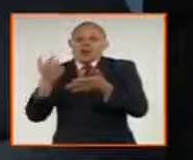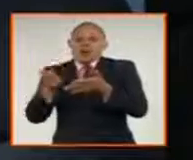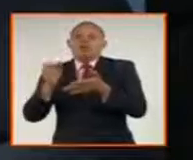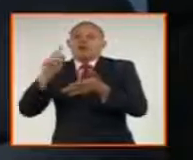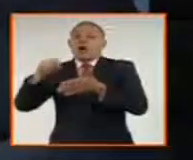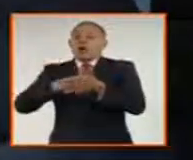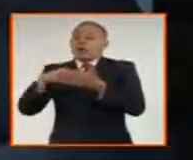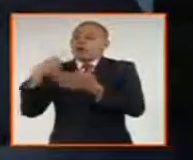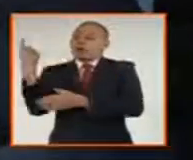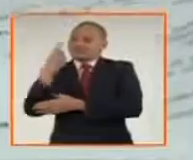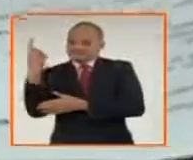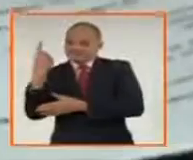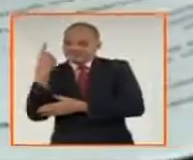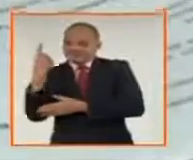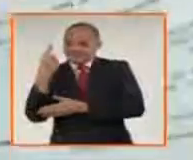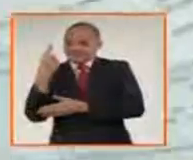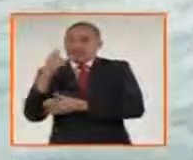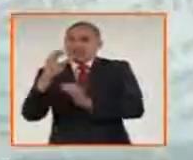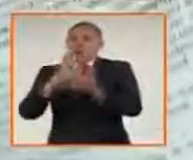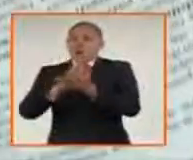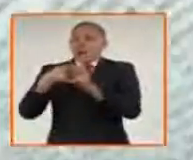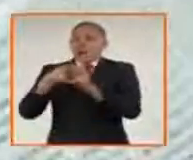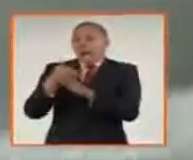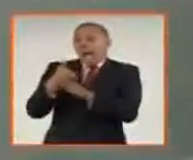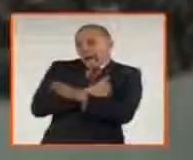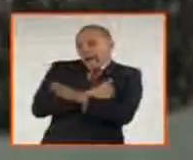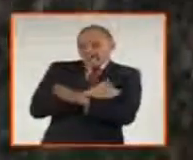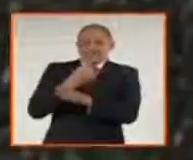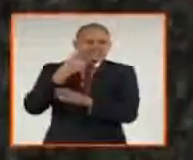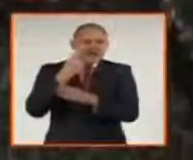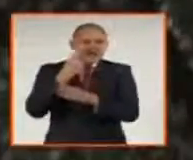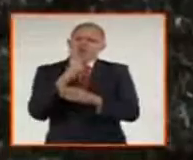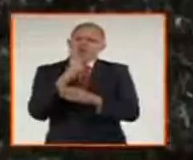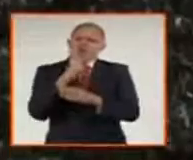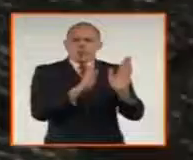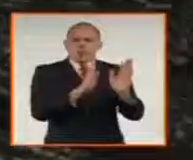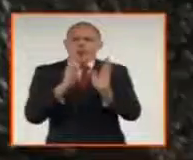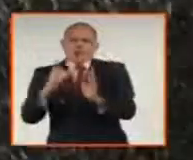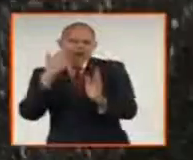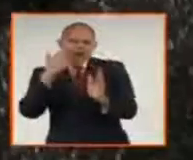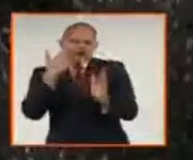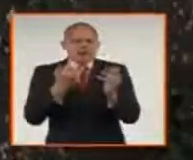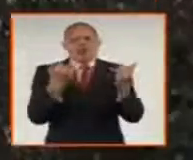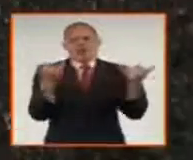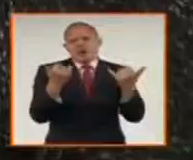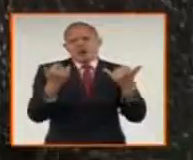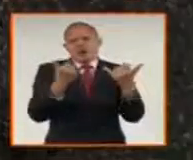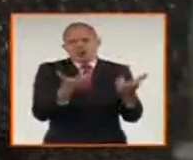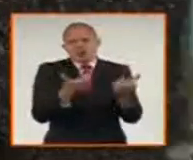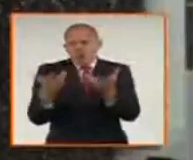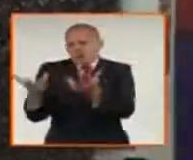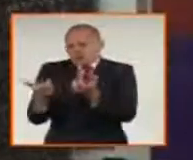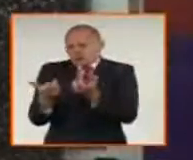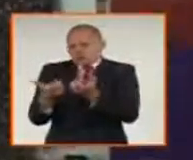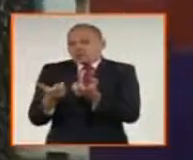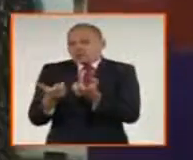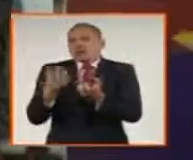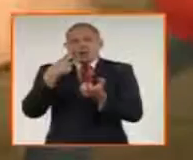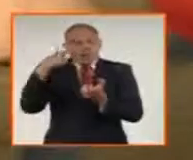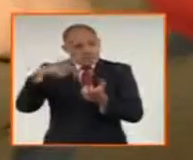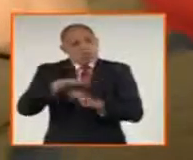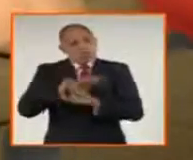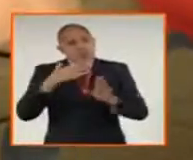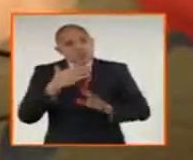y antes se harán dos cortes informativos. El proyecto de ley del Código de las Familias